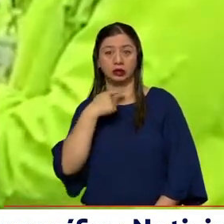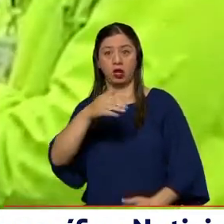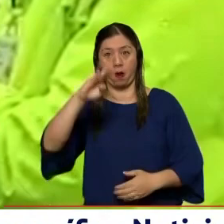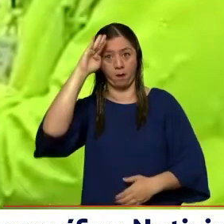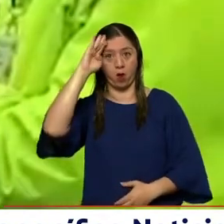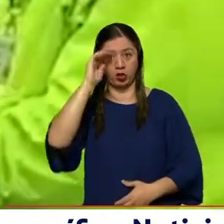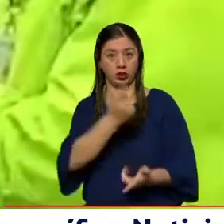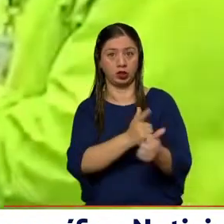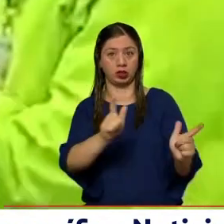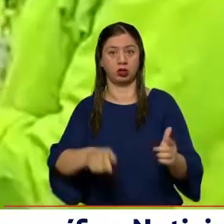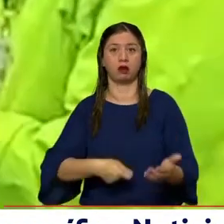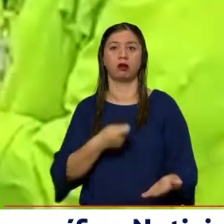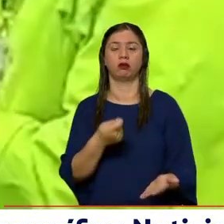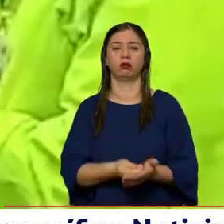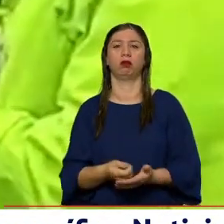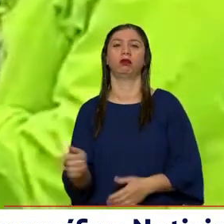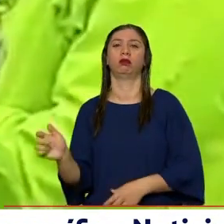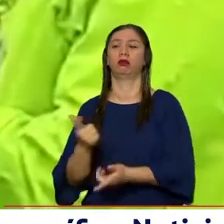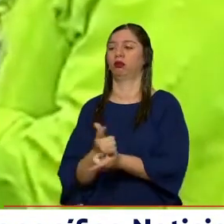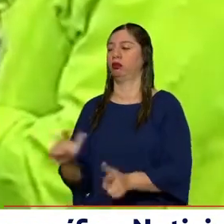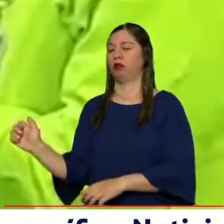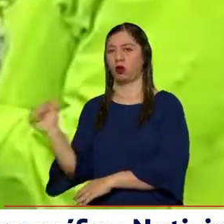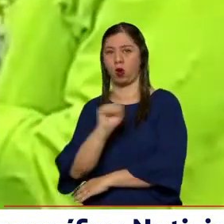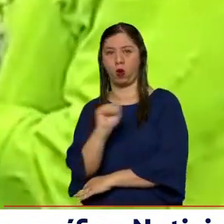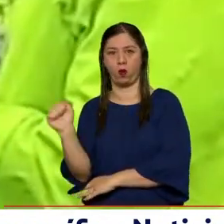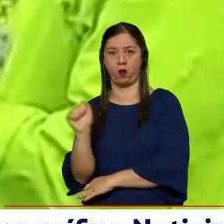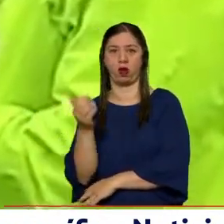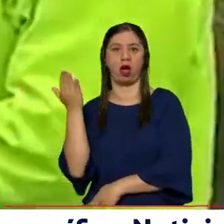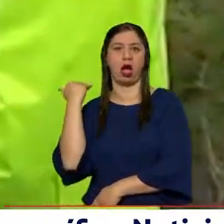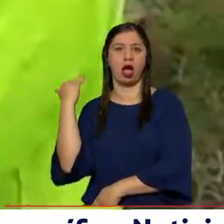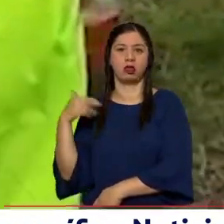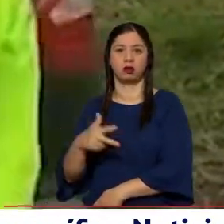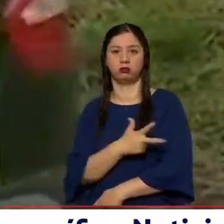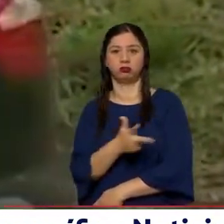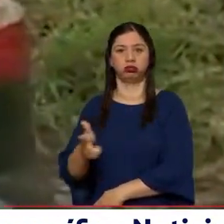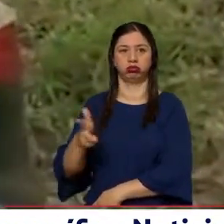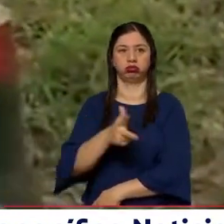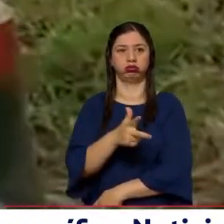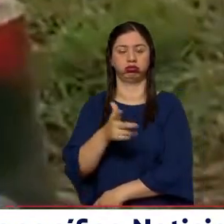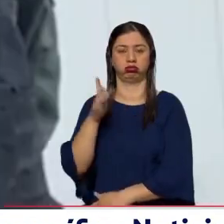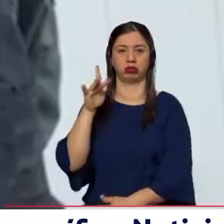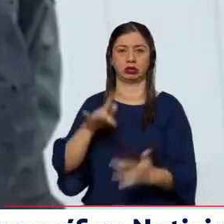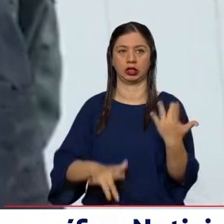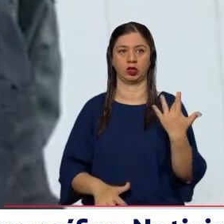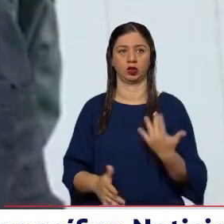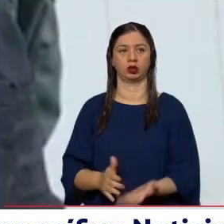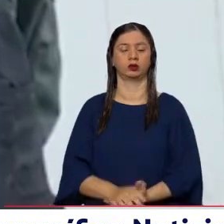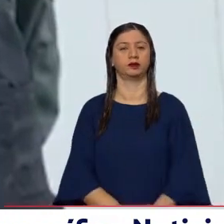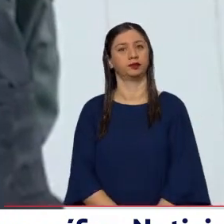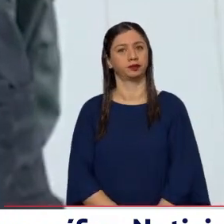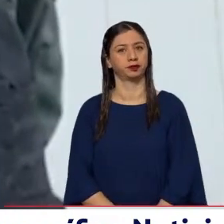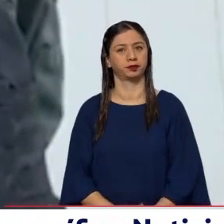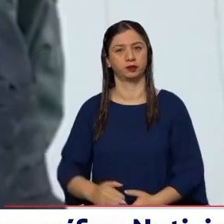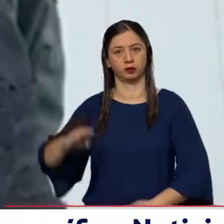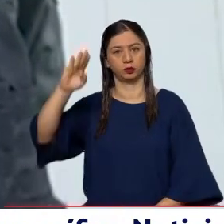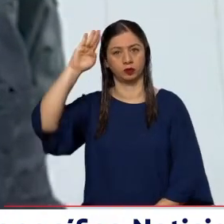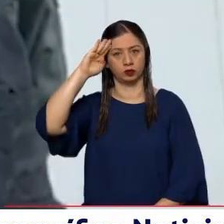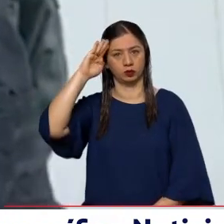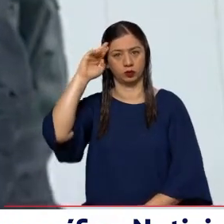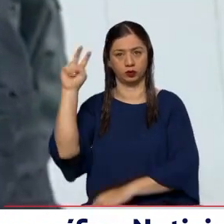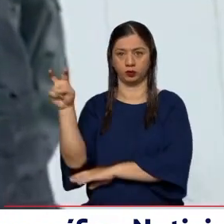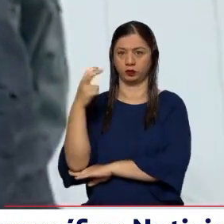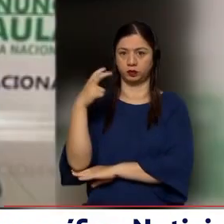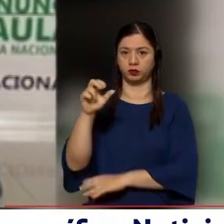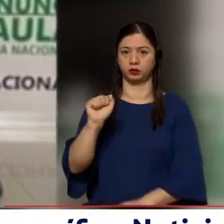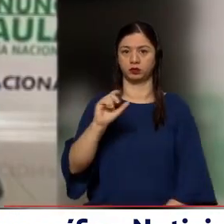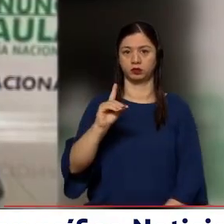la devolución de un vehículo incautado que había sido usado para transportar mercancía ilegal. El funcionario de la policía, fiscal aduanera,